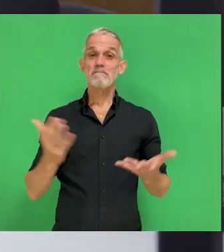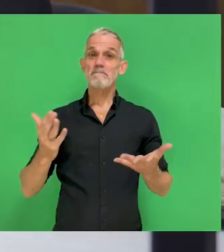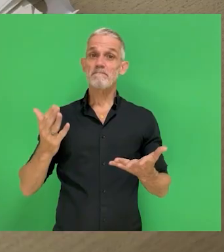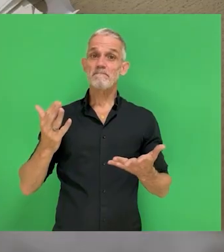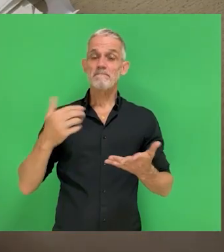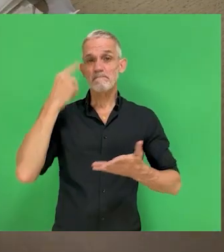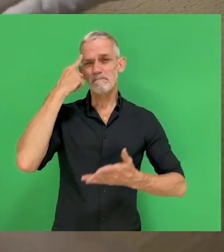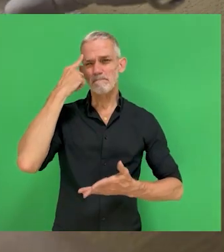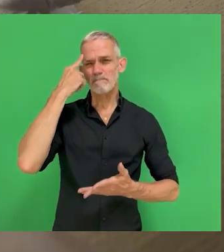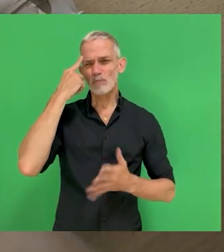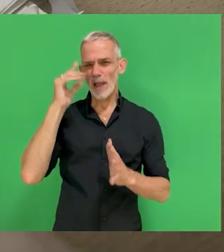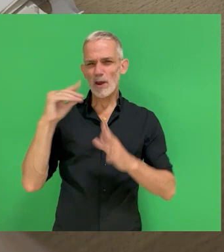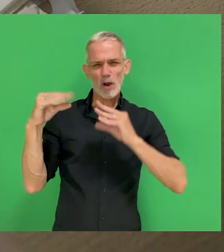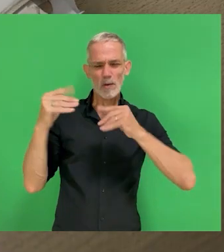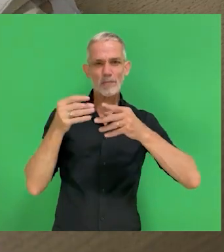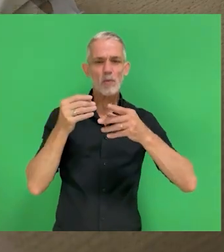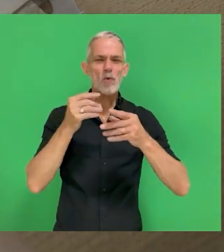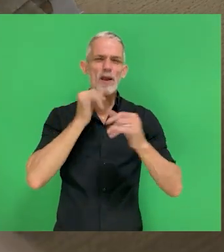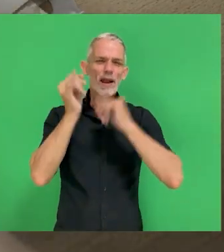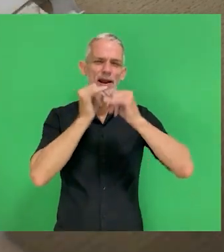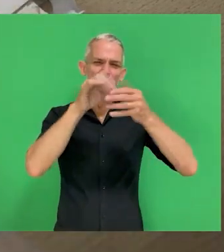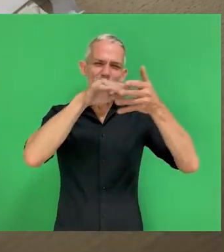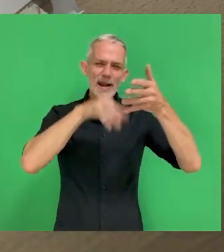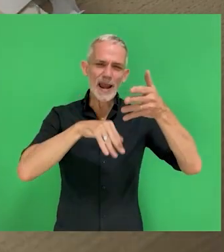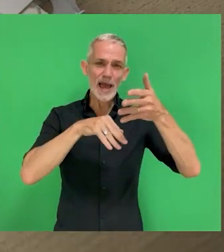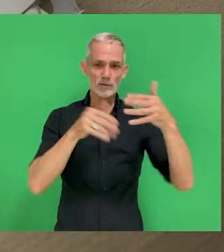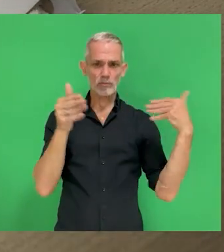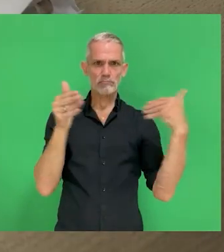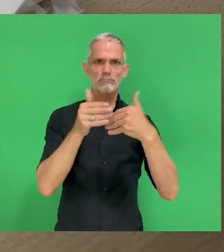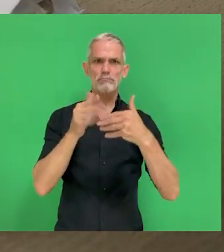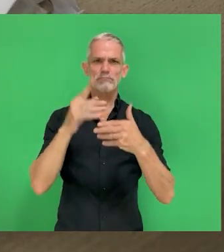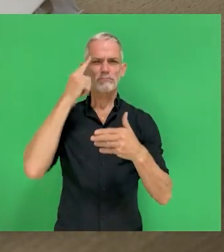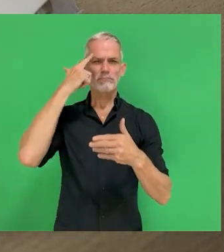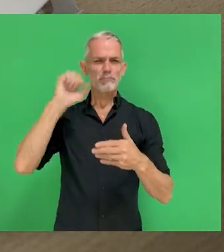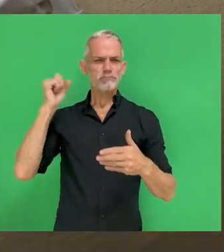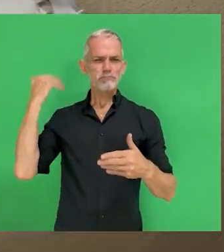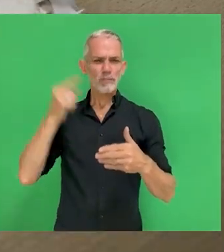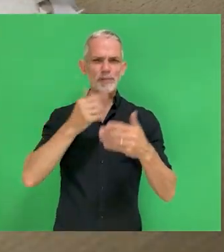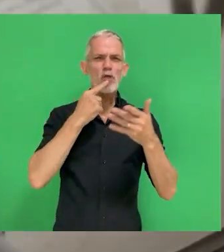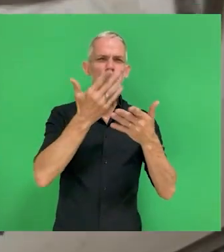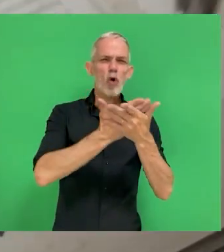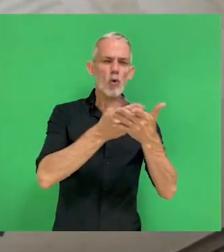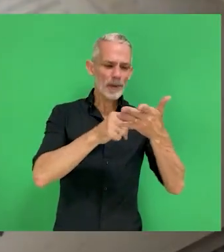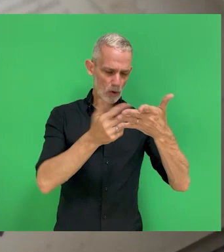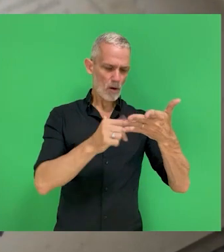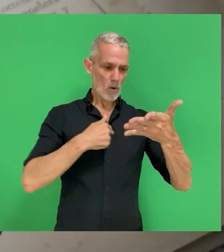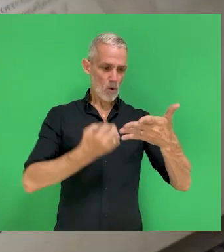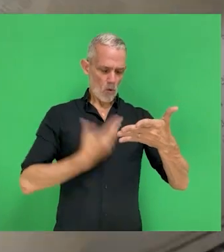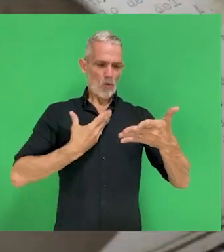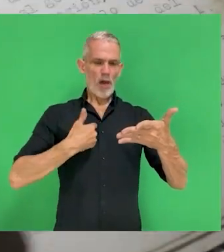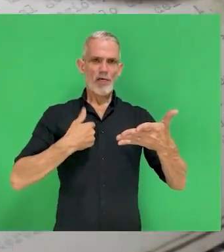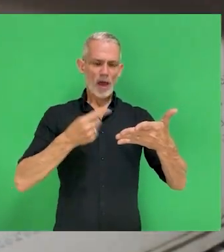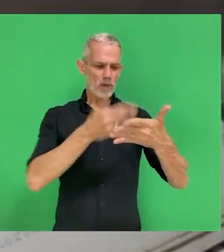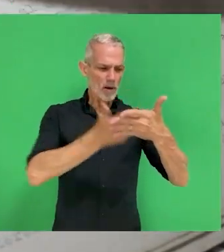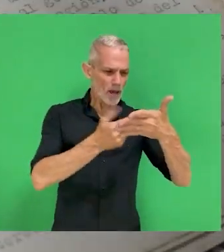que en lo que es un relato se acerca mucho también a lo que es la experiencia con el documento, ¿no? ¿Qué experimentamos cuando